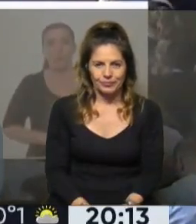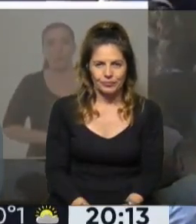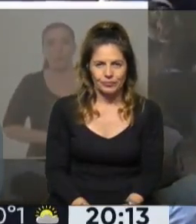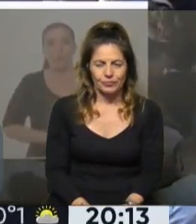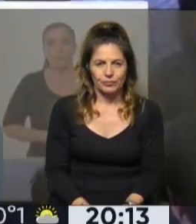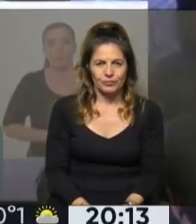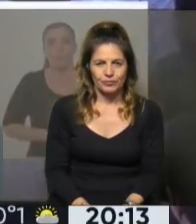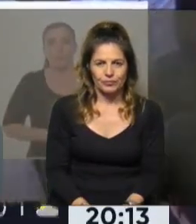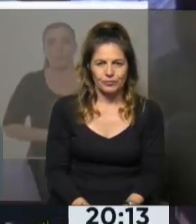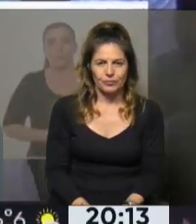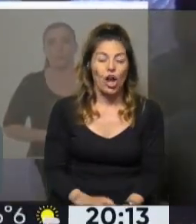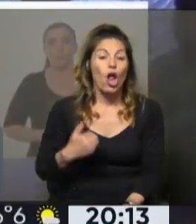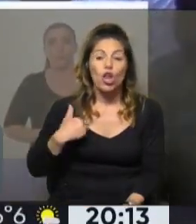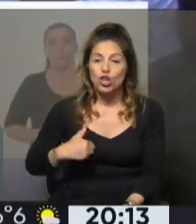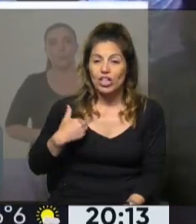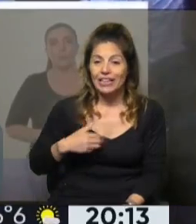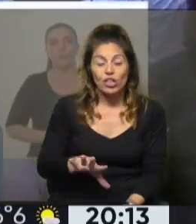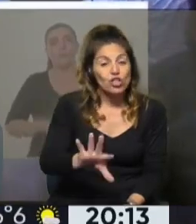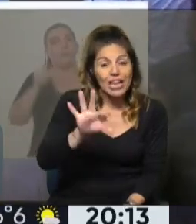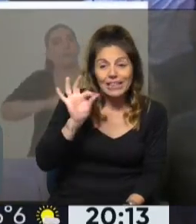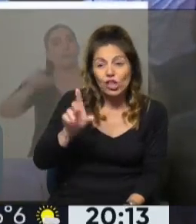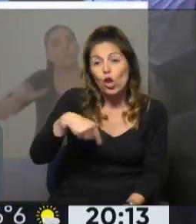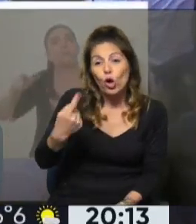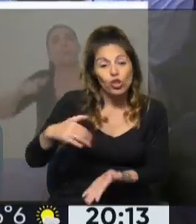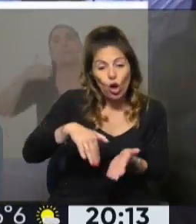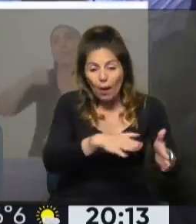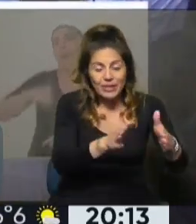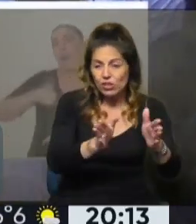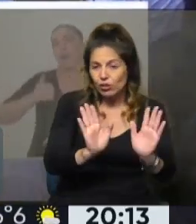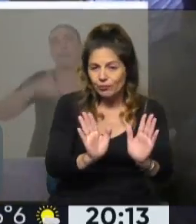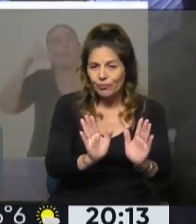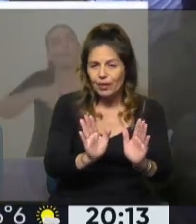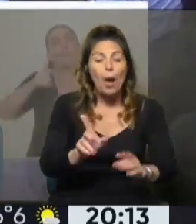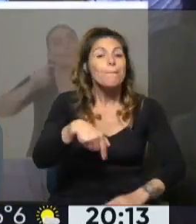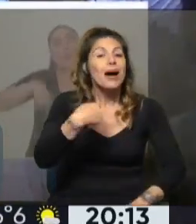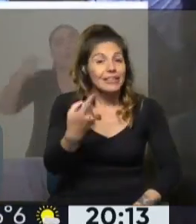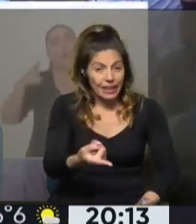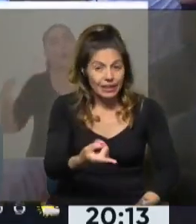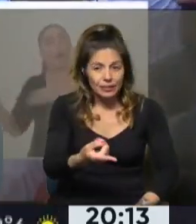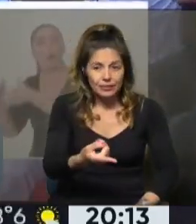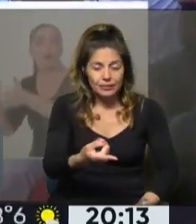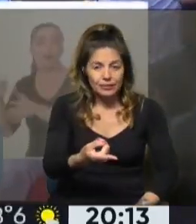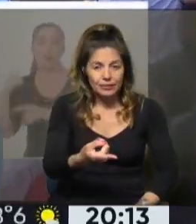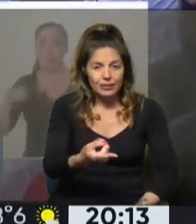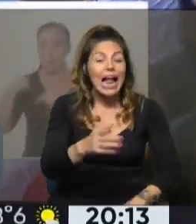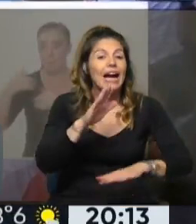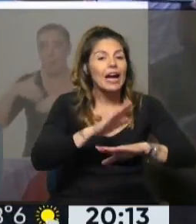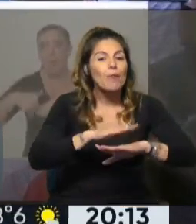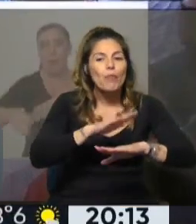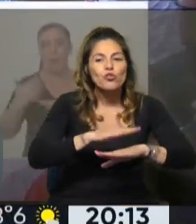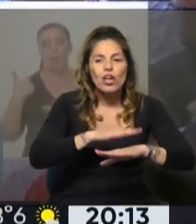nación los argentinos eligieron otro camino y desde mañana la